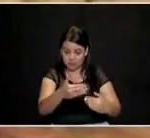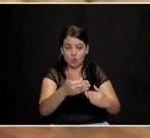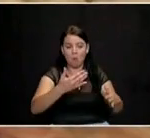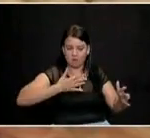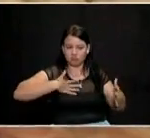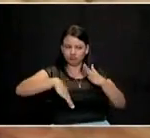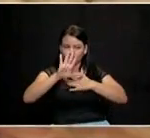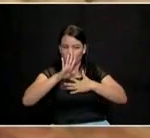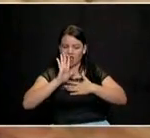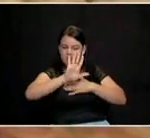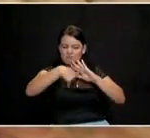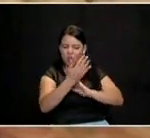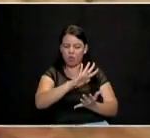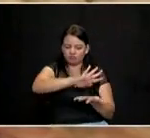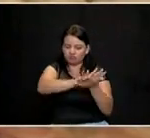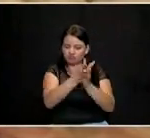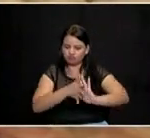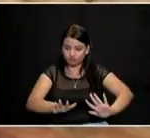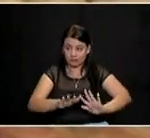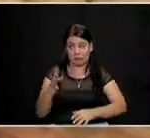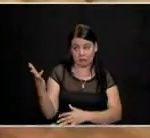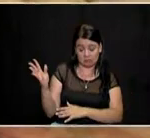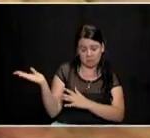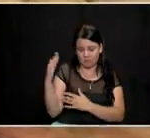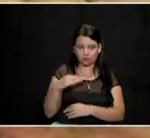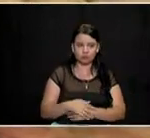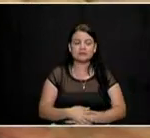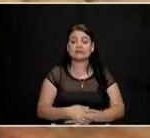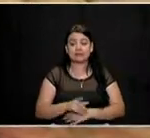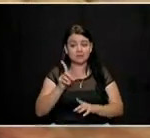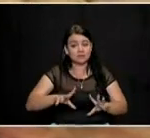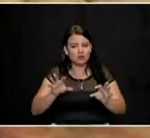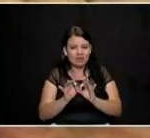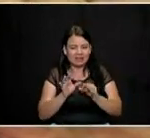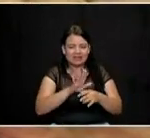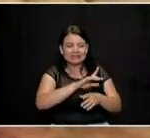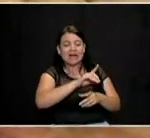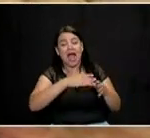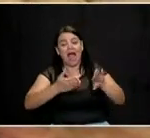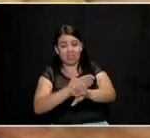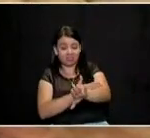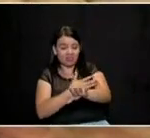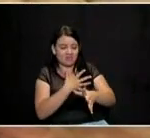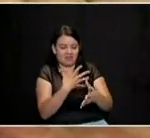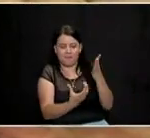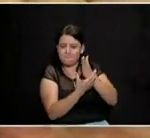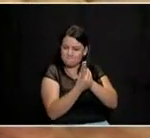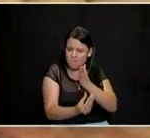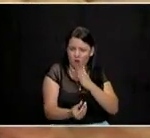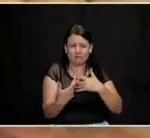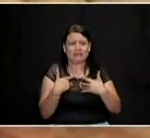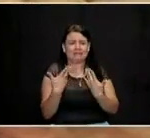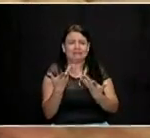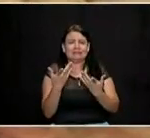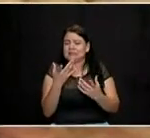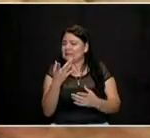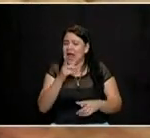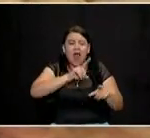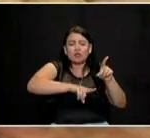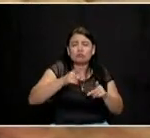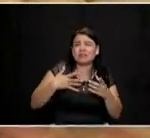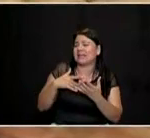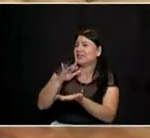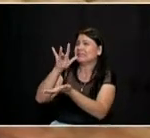intervenir sobre los determinantes del mismo que son la pobreza las necesidades básicas y satisfechas el poco precario acceso a la educación la